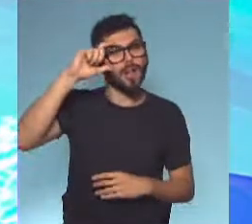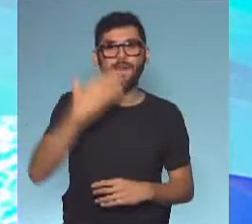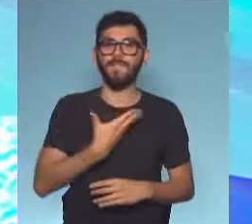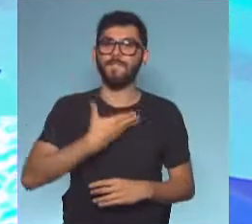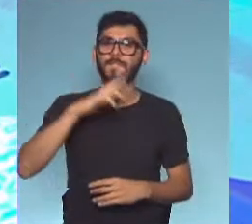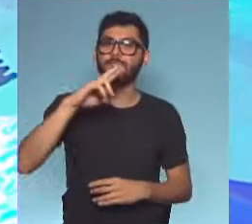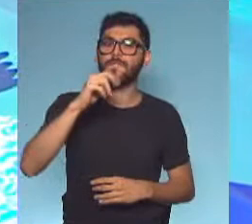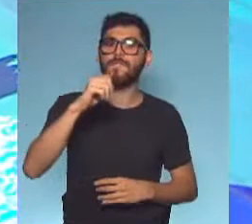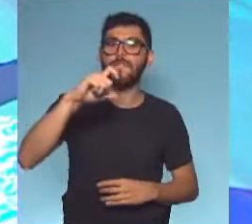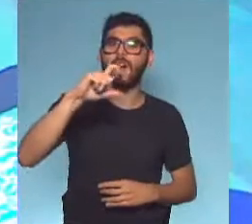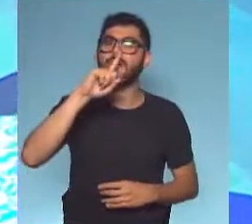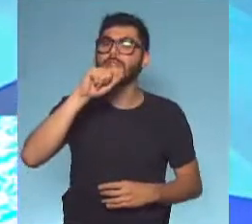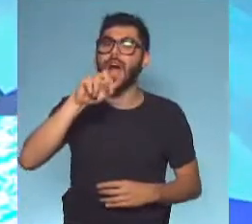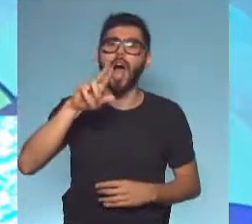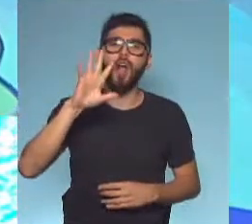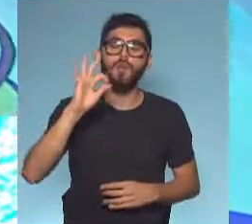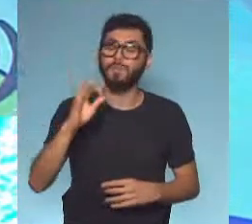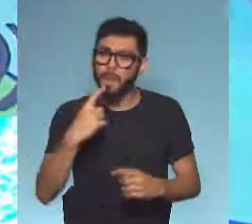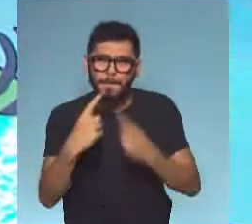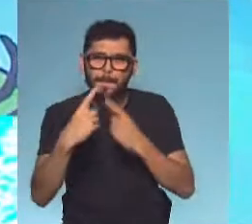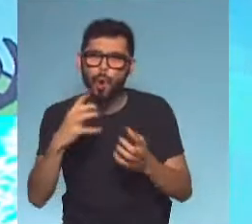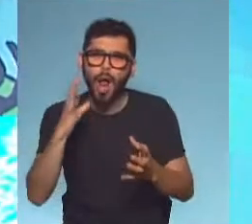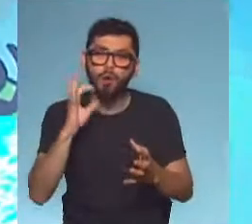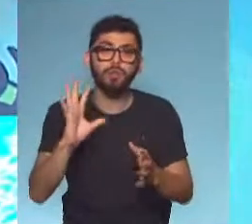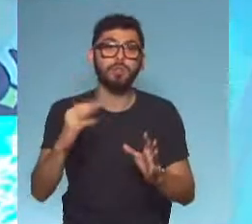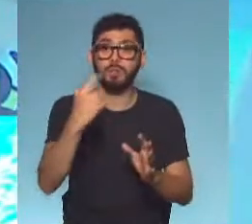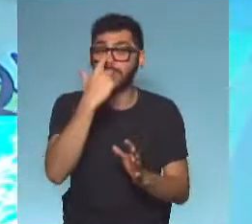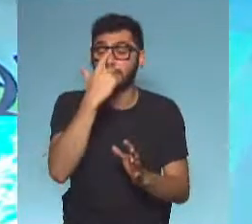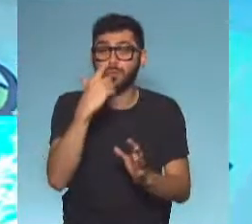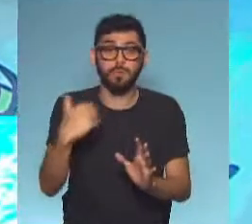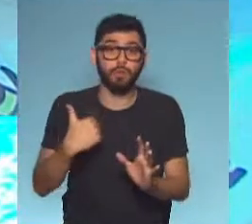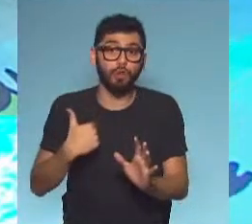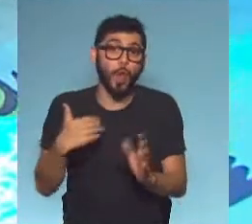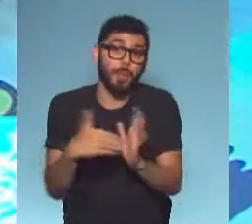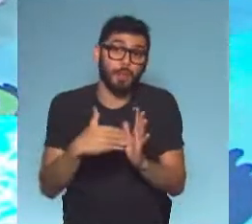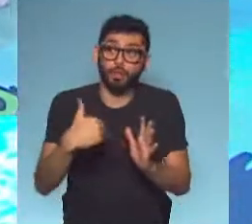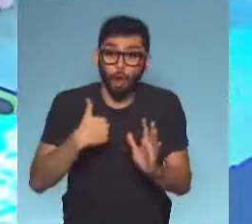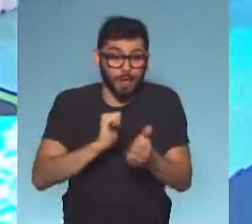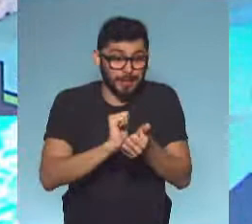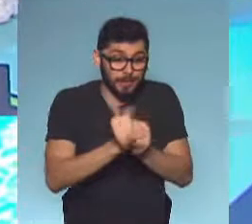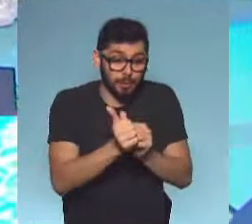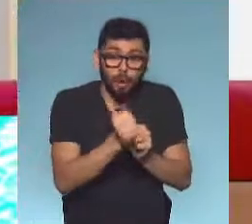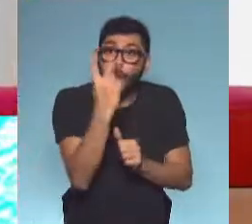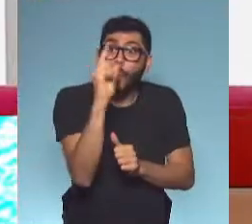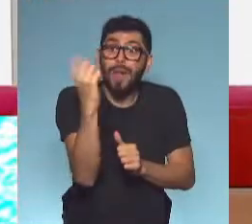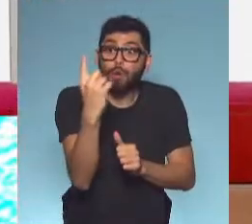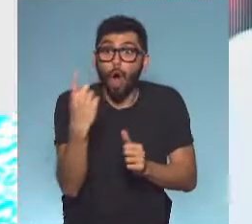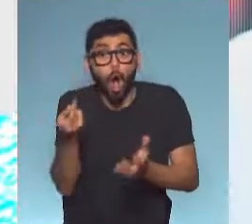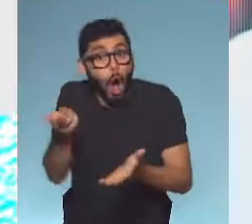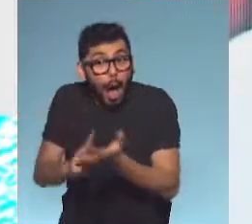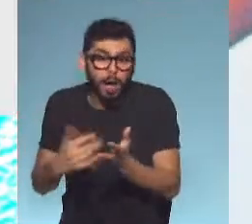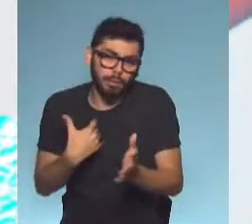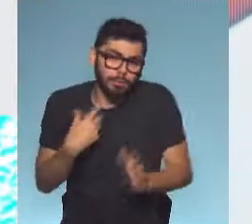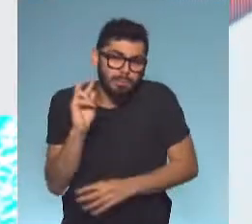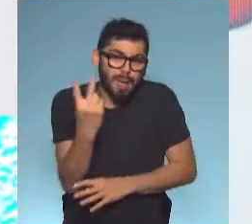o seguimos con la próxima? No, que yo creo que varía. Yo me muero. Si a los 20 minutos de tener una relación tengo otra, me muero. Pero no, obviamente.